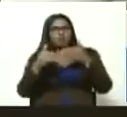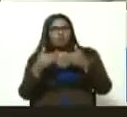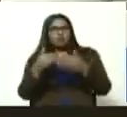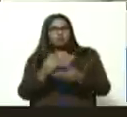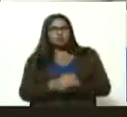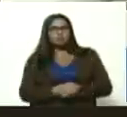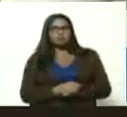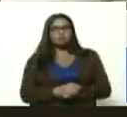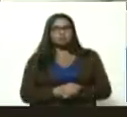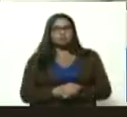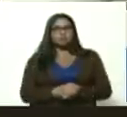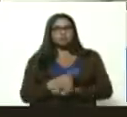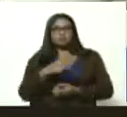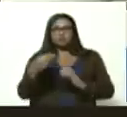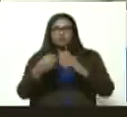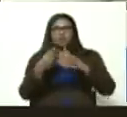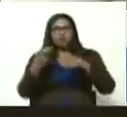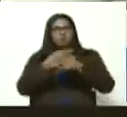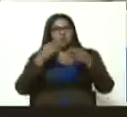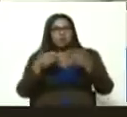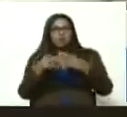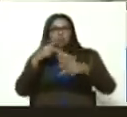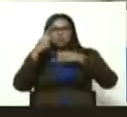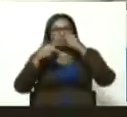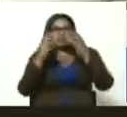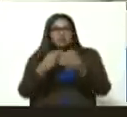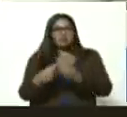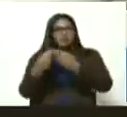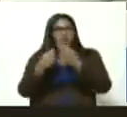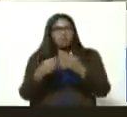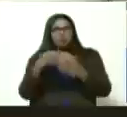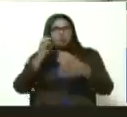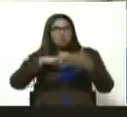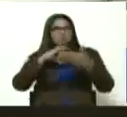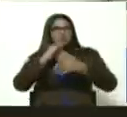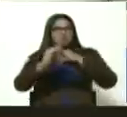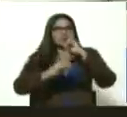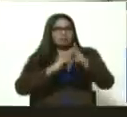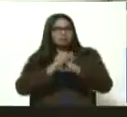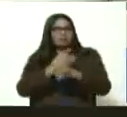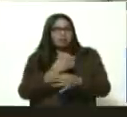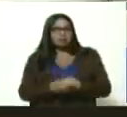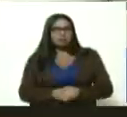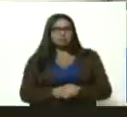que tumban gobiernos con políticas económicas como el fondo monetario internacional